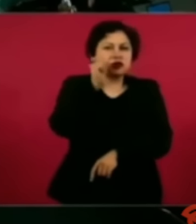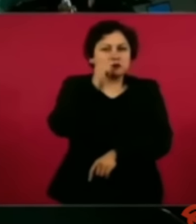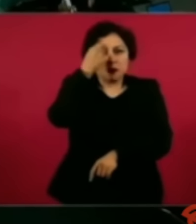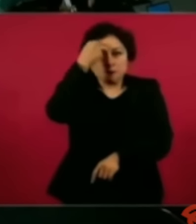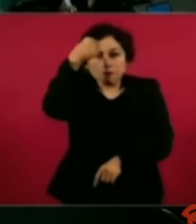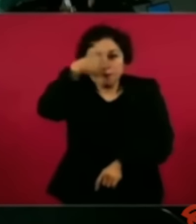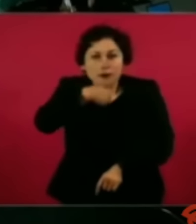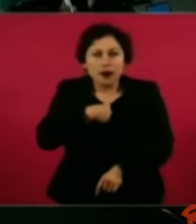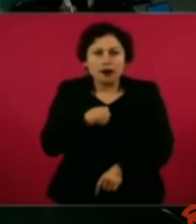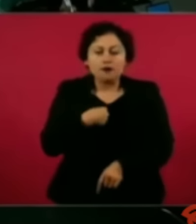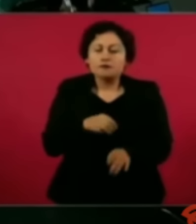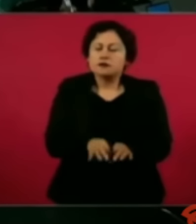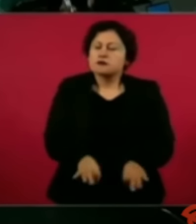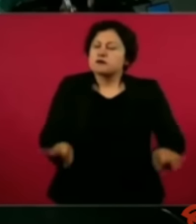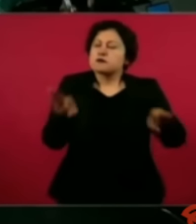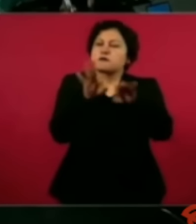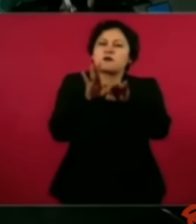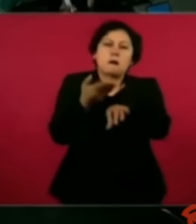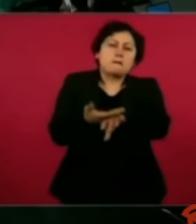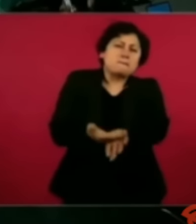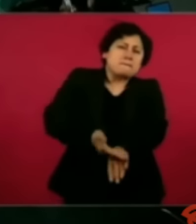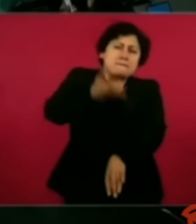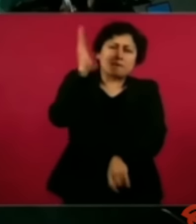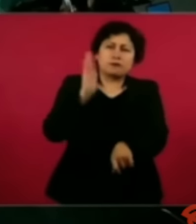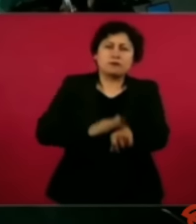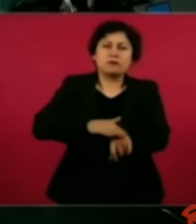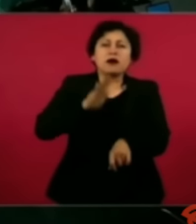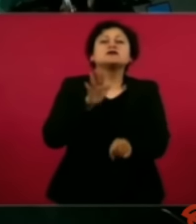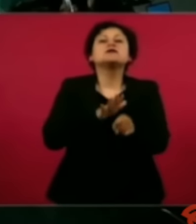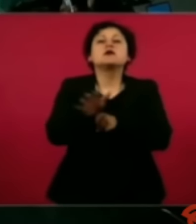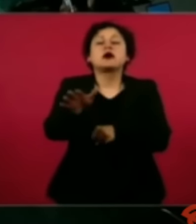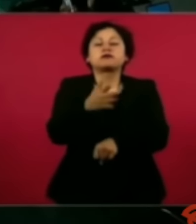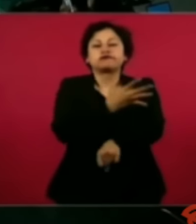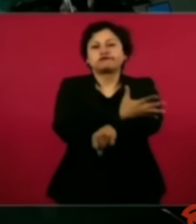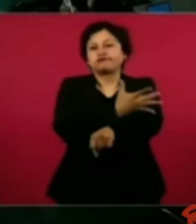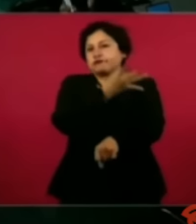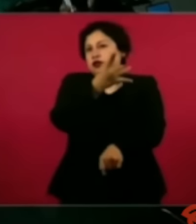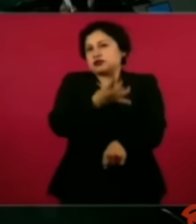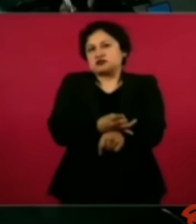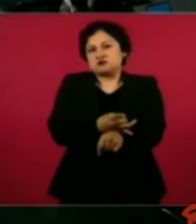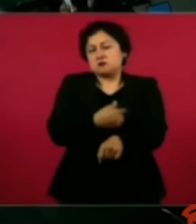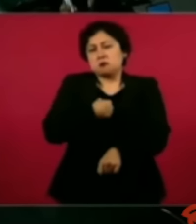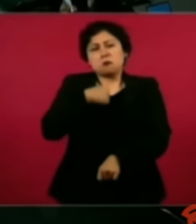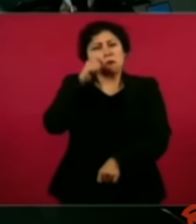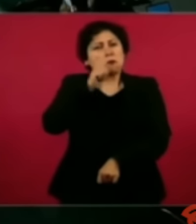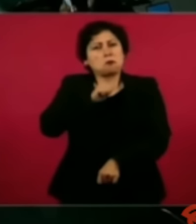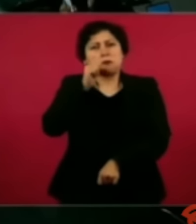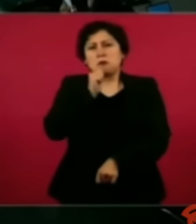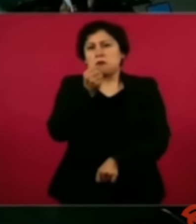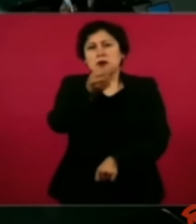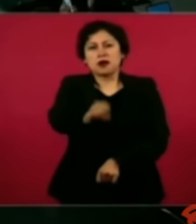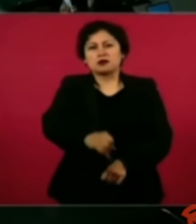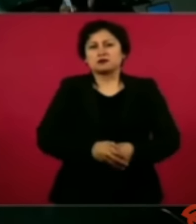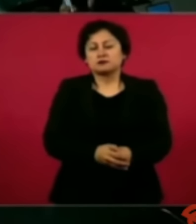Entonces, vamos hacia adelante, necesitamos